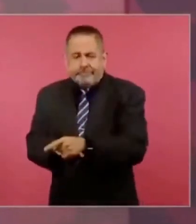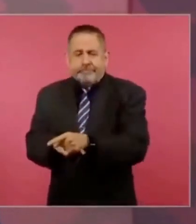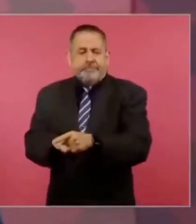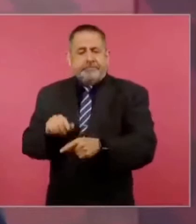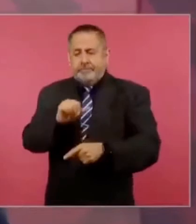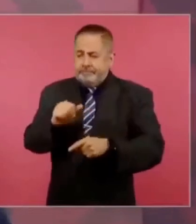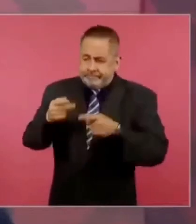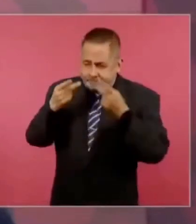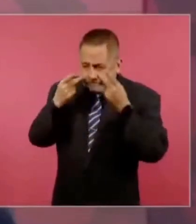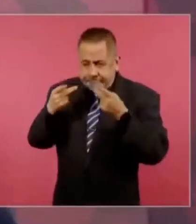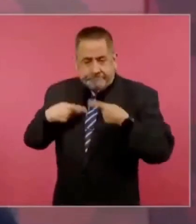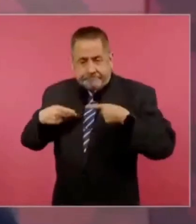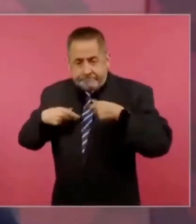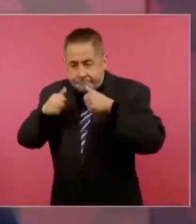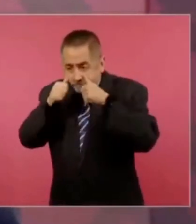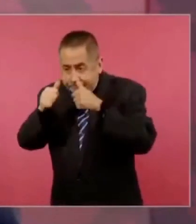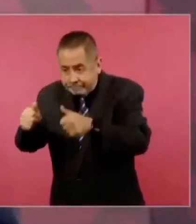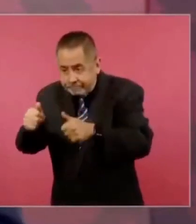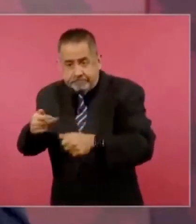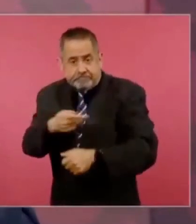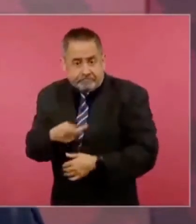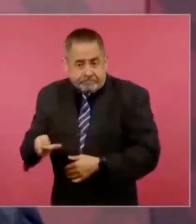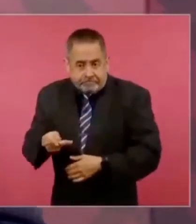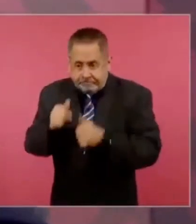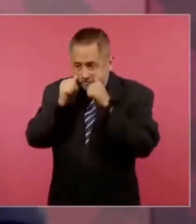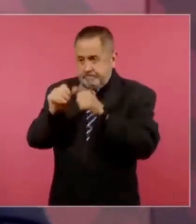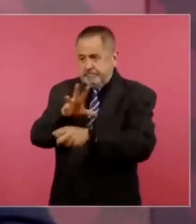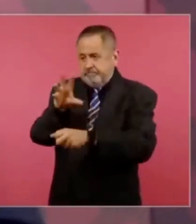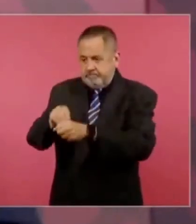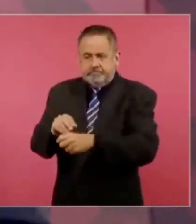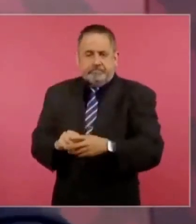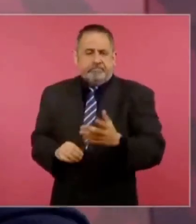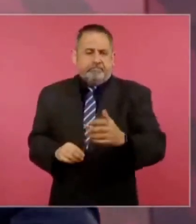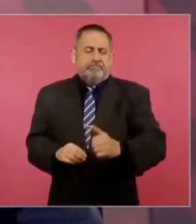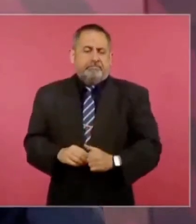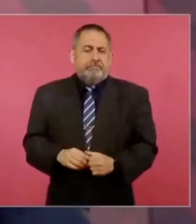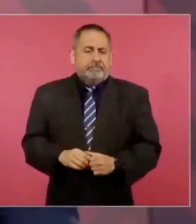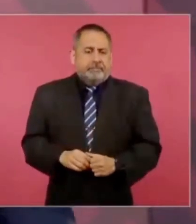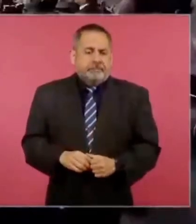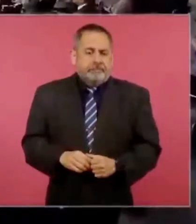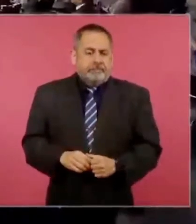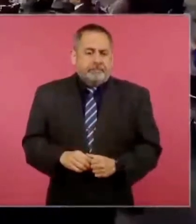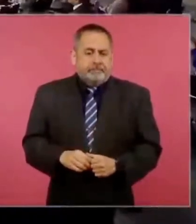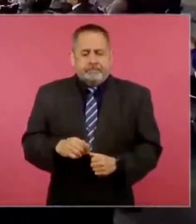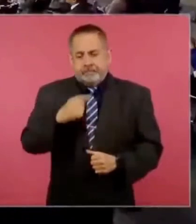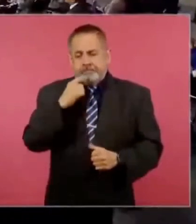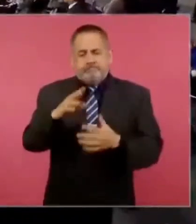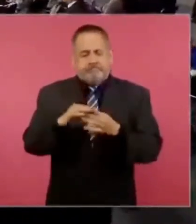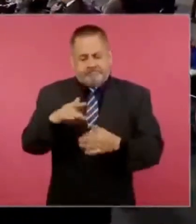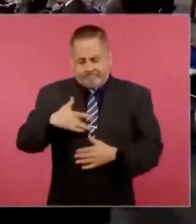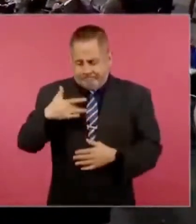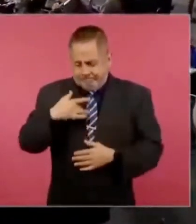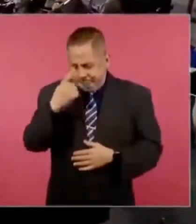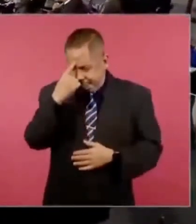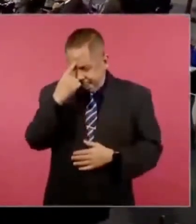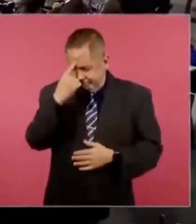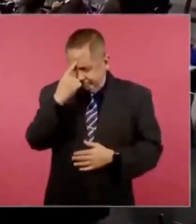los pobres. Ya termino sosteniendo que estoy